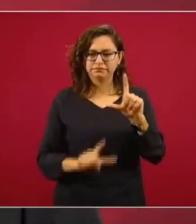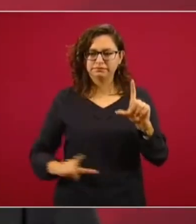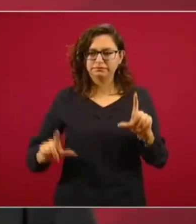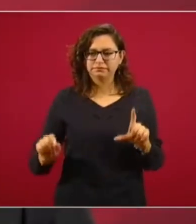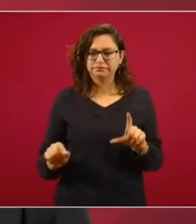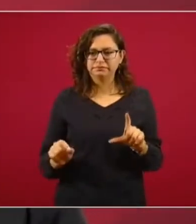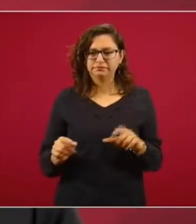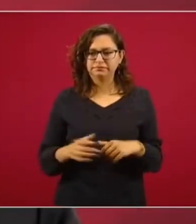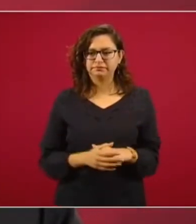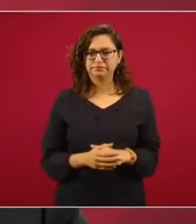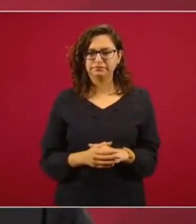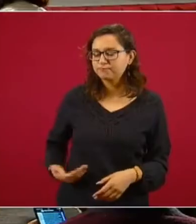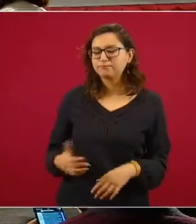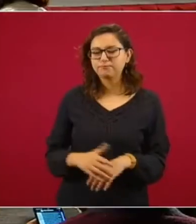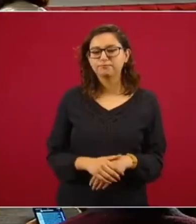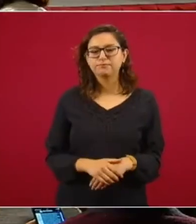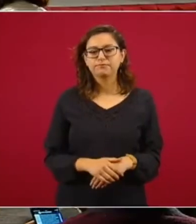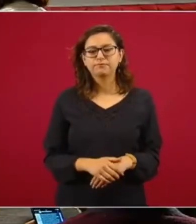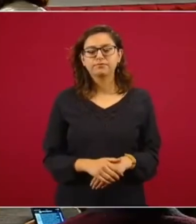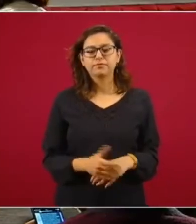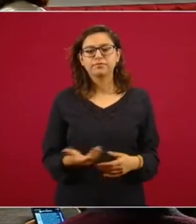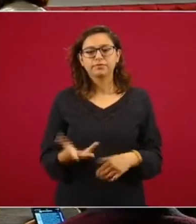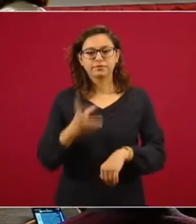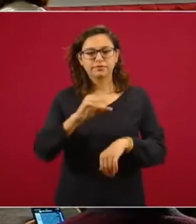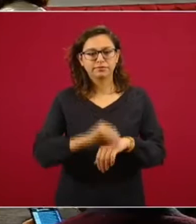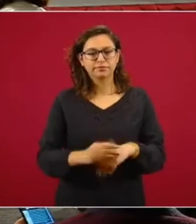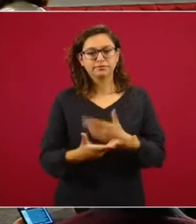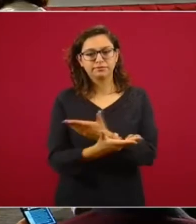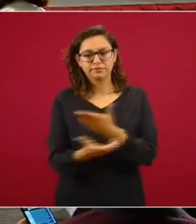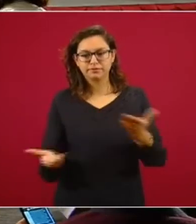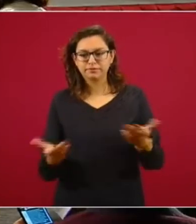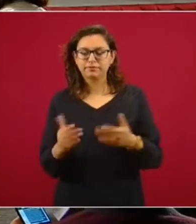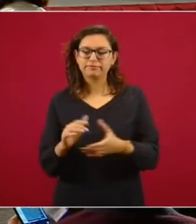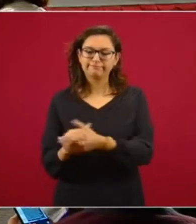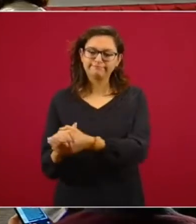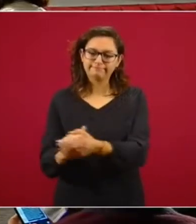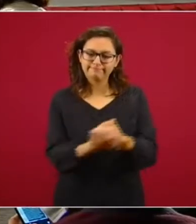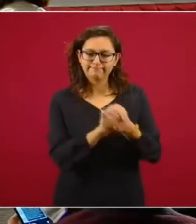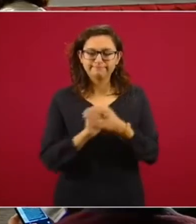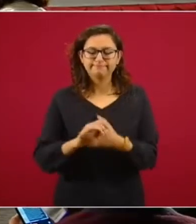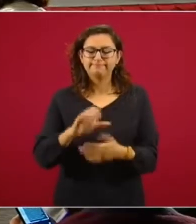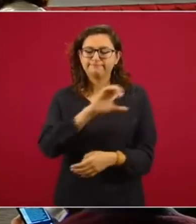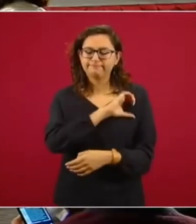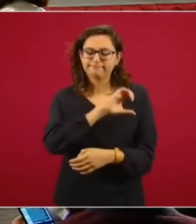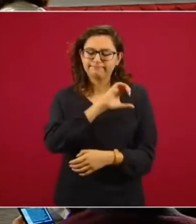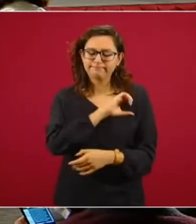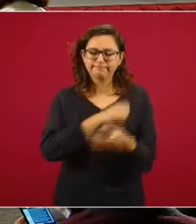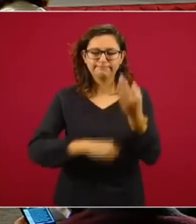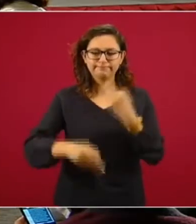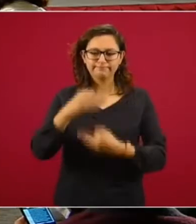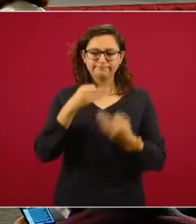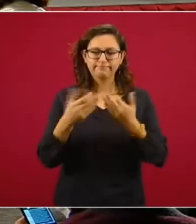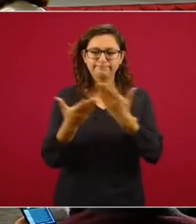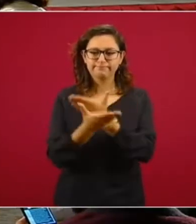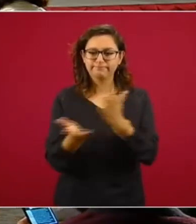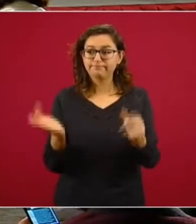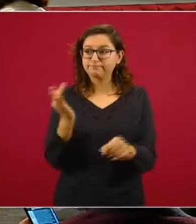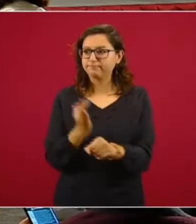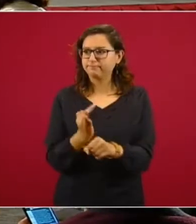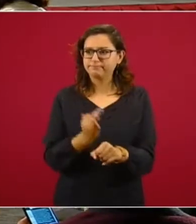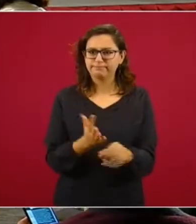un repaso general. Saludo con cariño, con afecto a todos ustedes en estos días que estamos